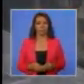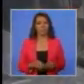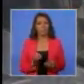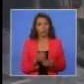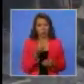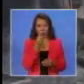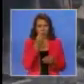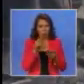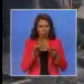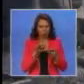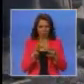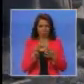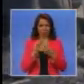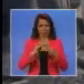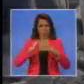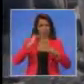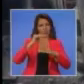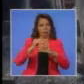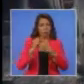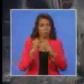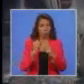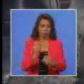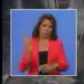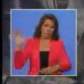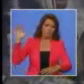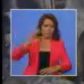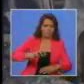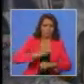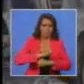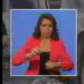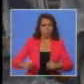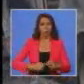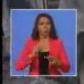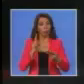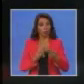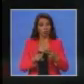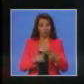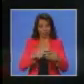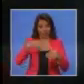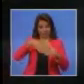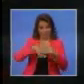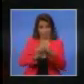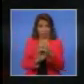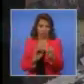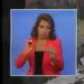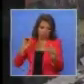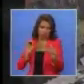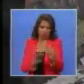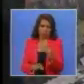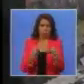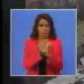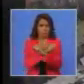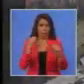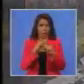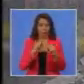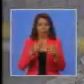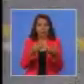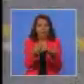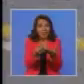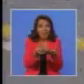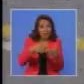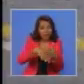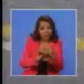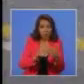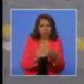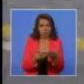voló el techo del blindado y no contentos con eso pusieron ad otro explosivo Para reventar la bóveda permitiendo que lluevan billetes